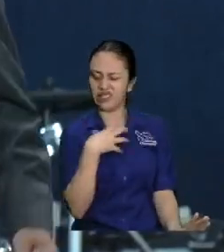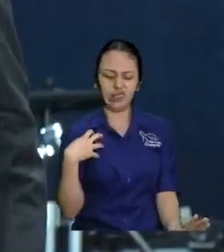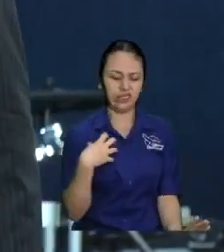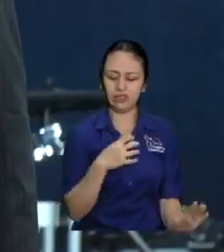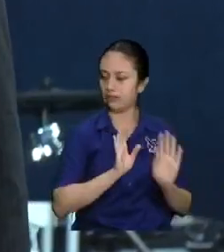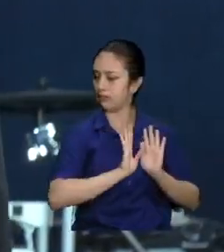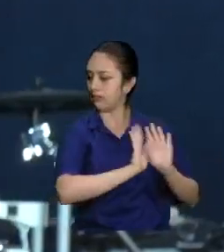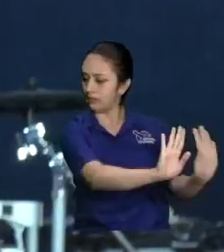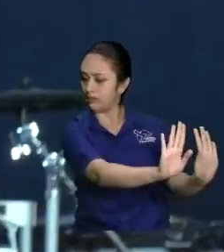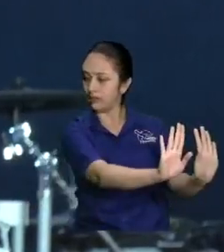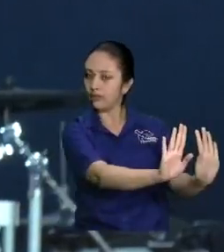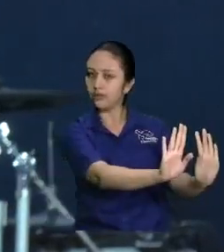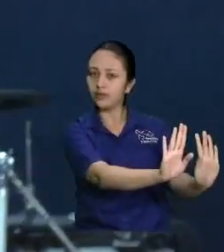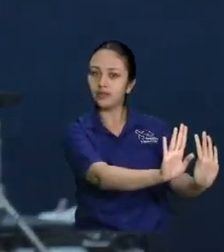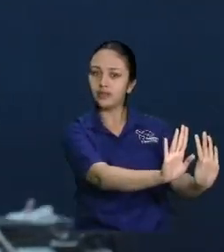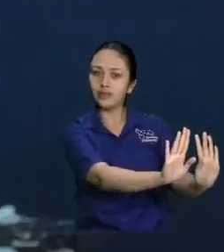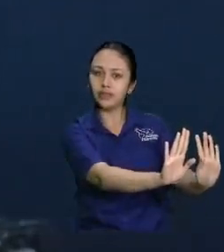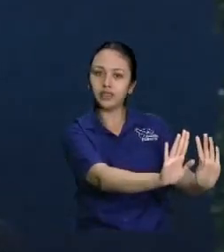irritante el tipo.